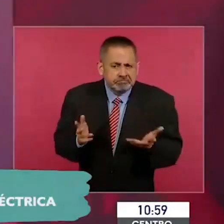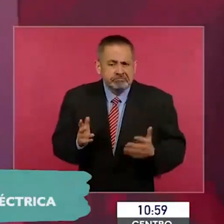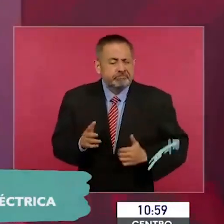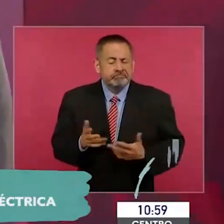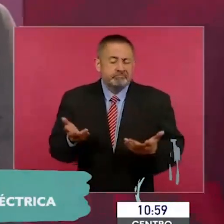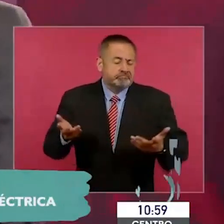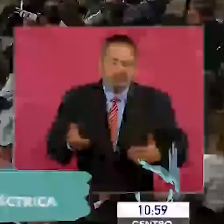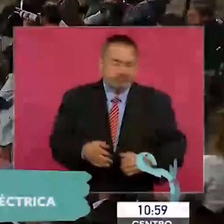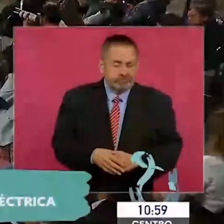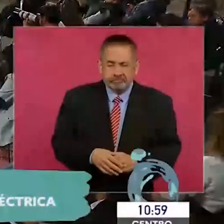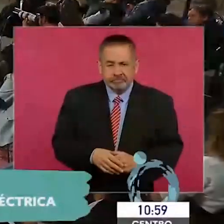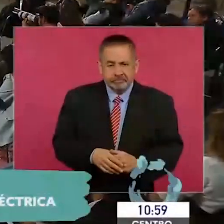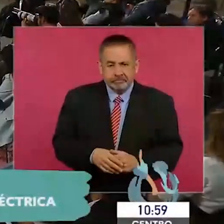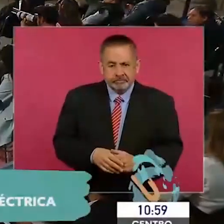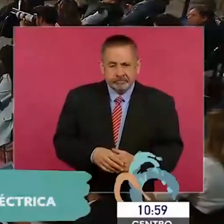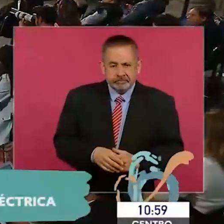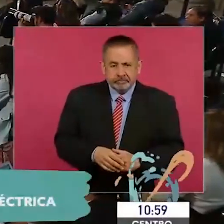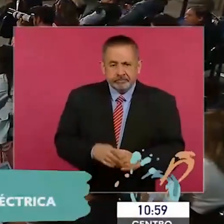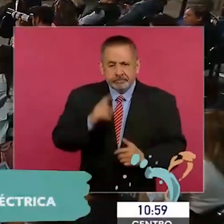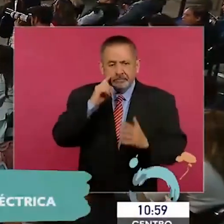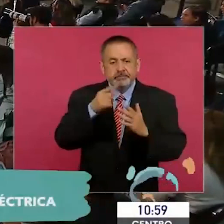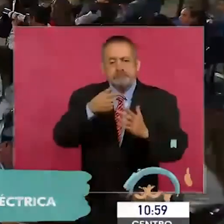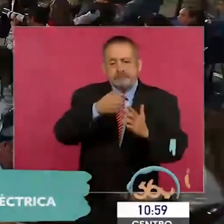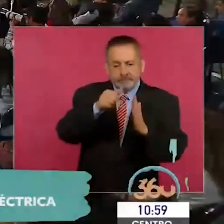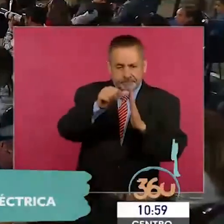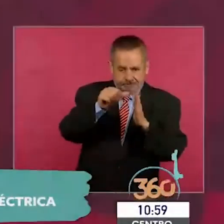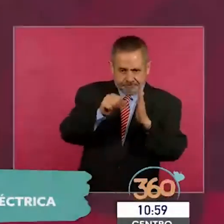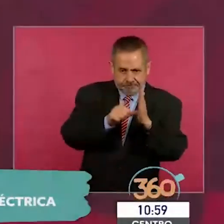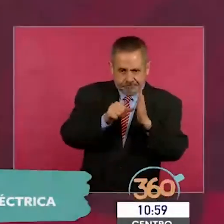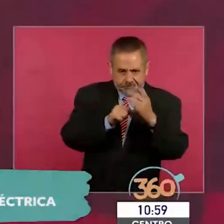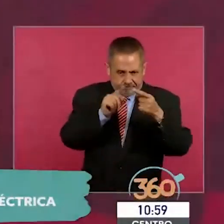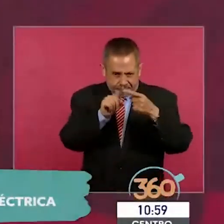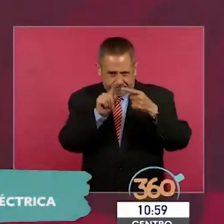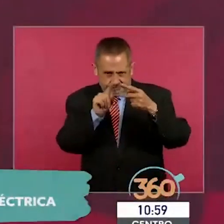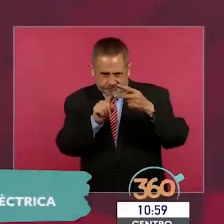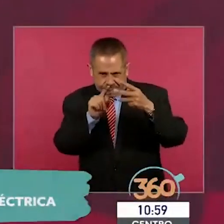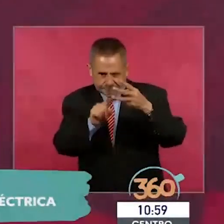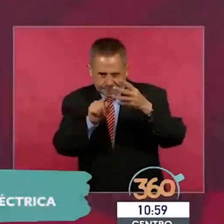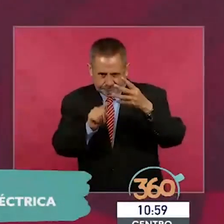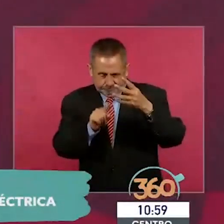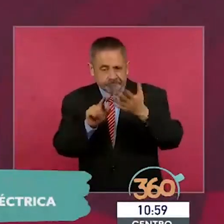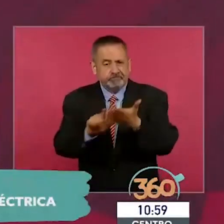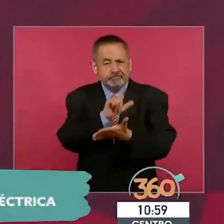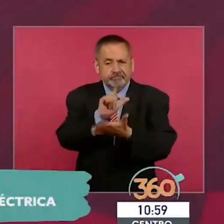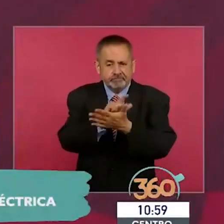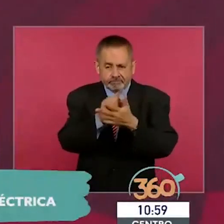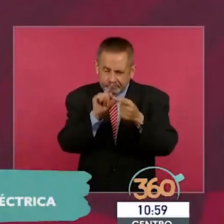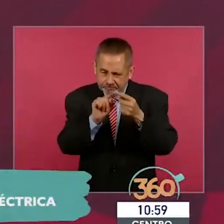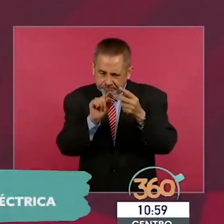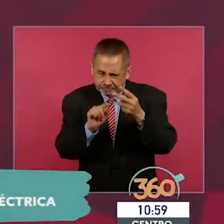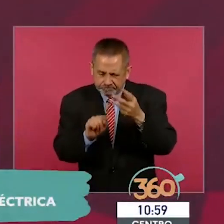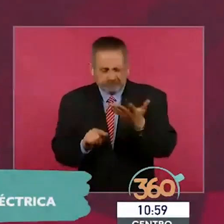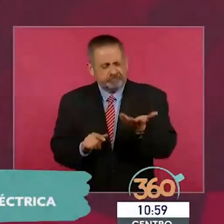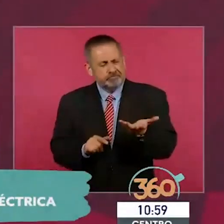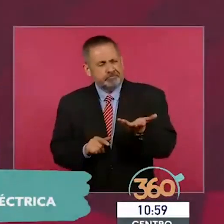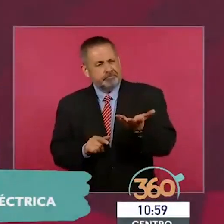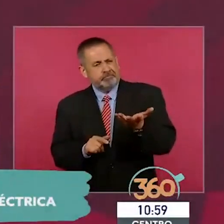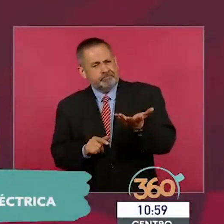Se vio artículo por artículo de la ley. Incluso algunos